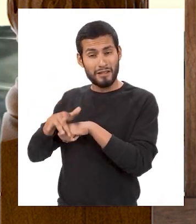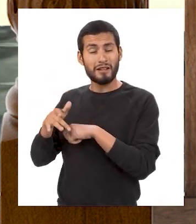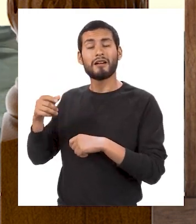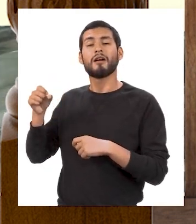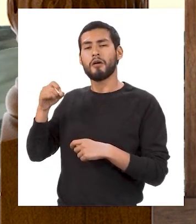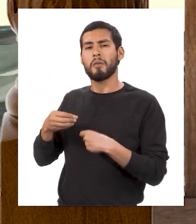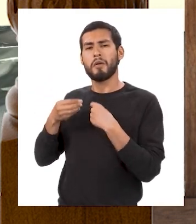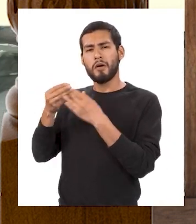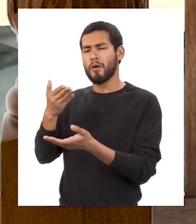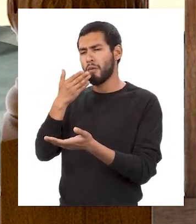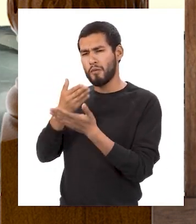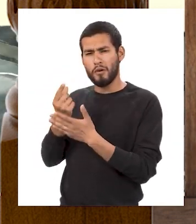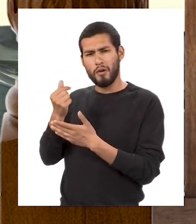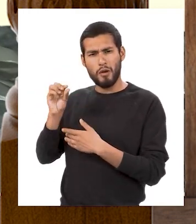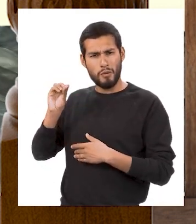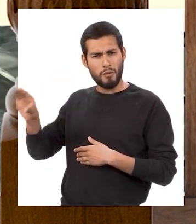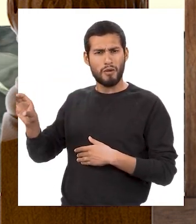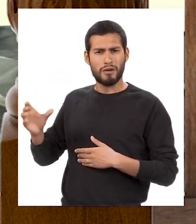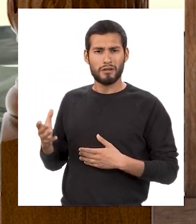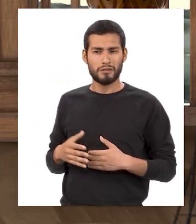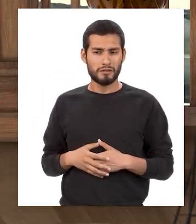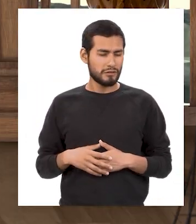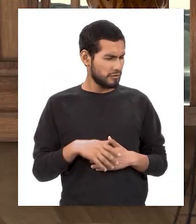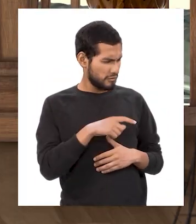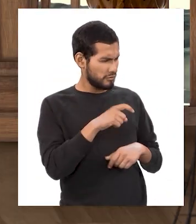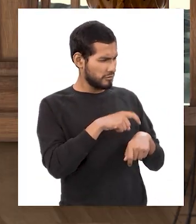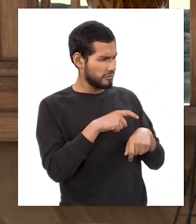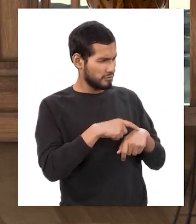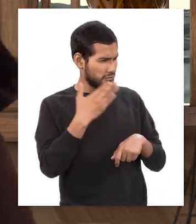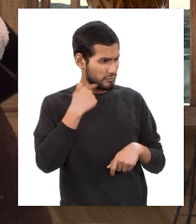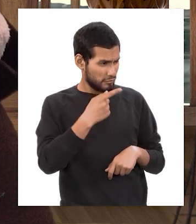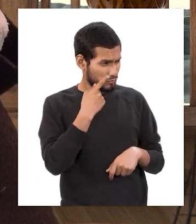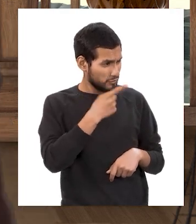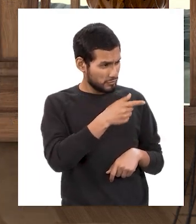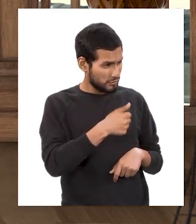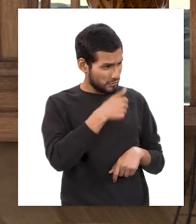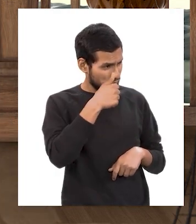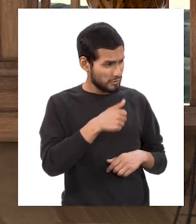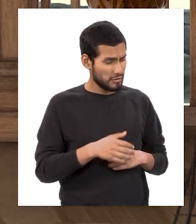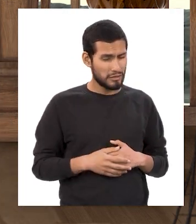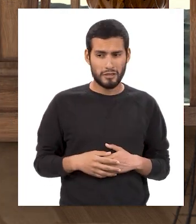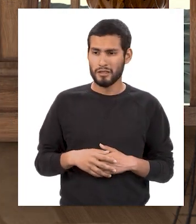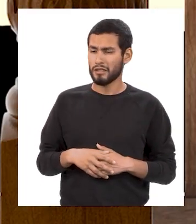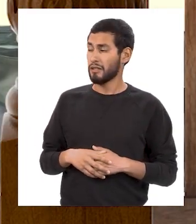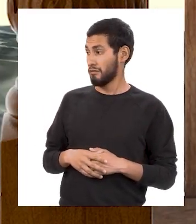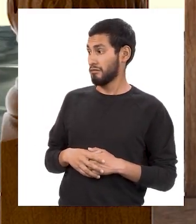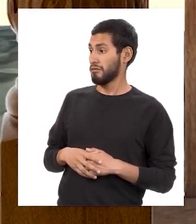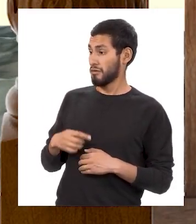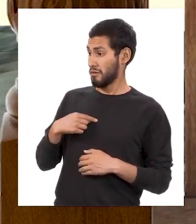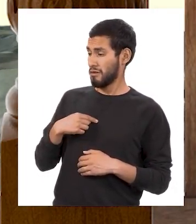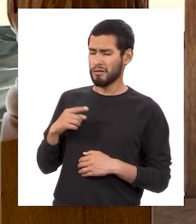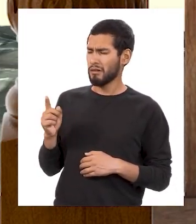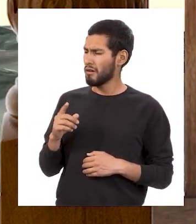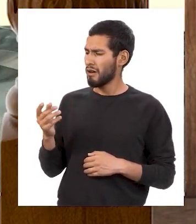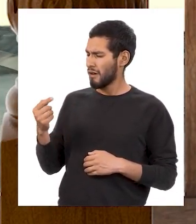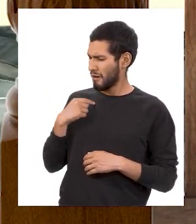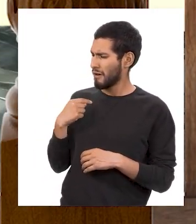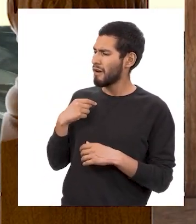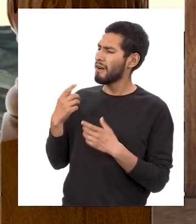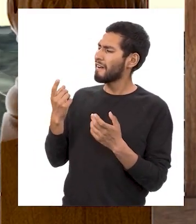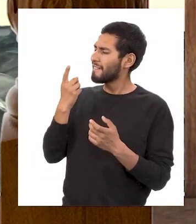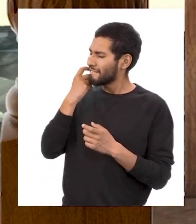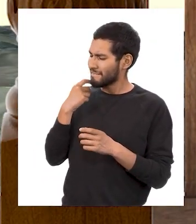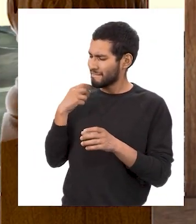destino, le dará una buena suma de dinero. ¿Y hace mucho tiempo que conoce a su jefe? ¿Moi? Si recién el día